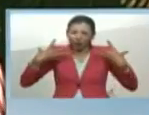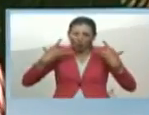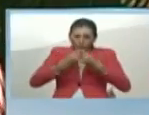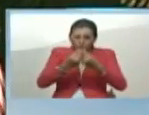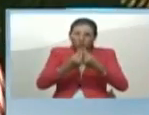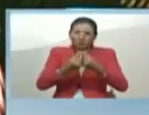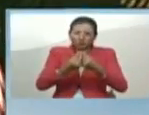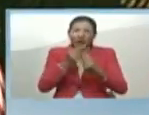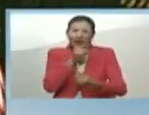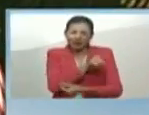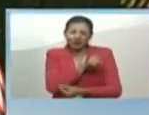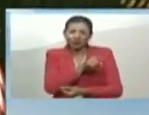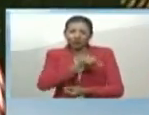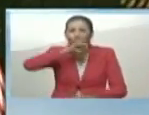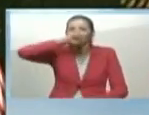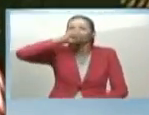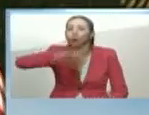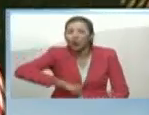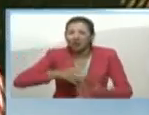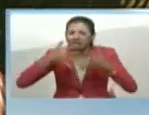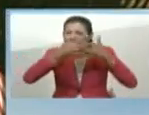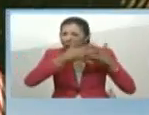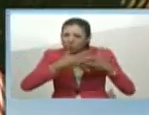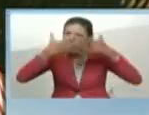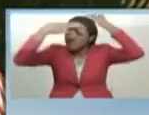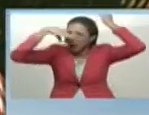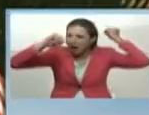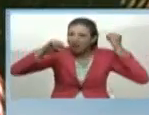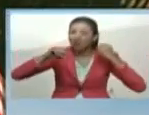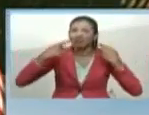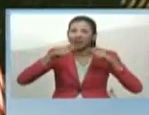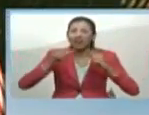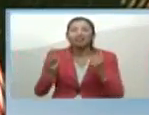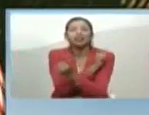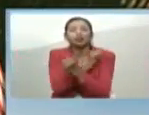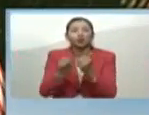con los que se arrodillan a la embajada gringa para destruirnos